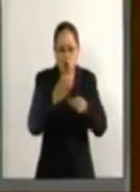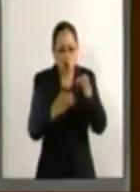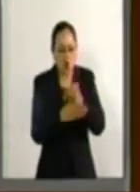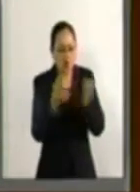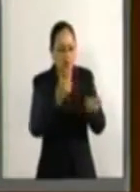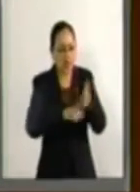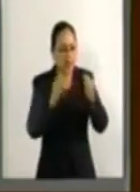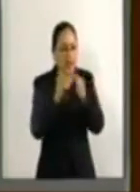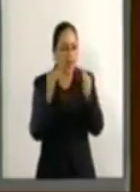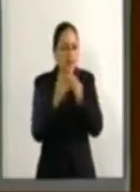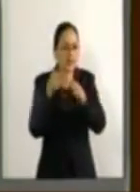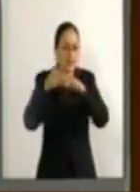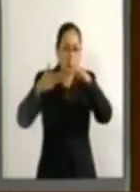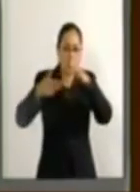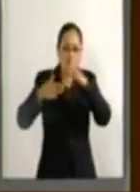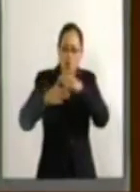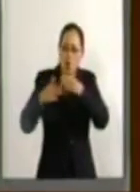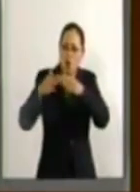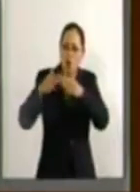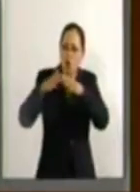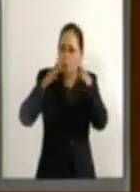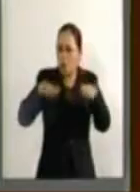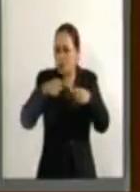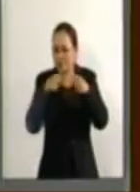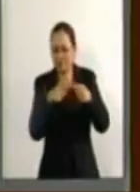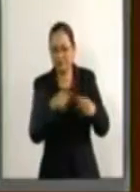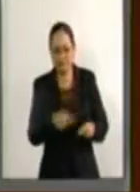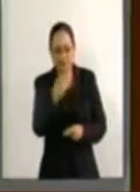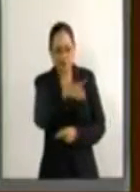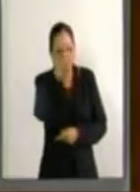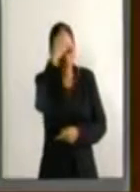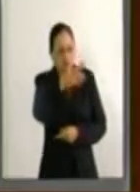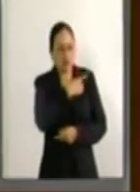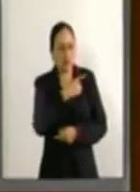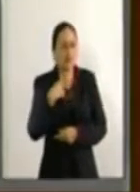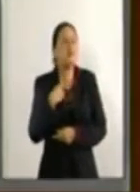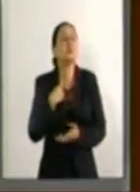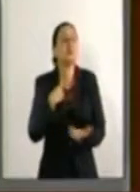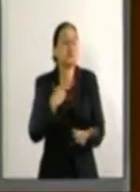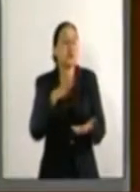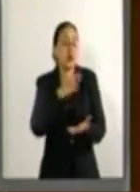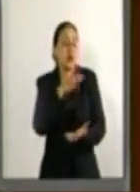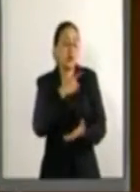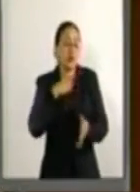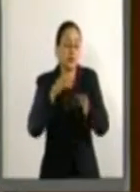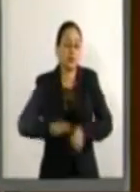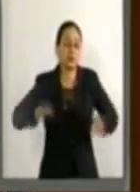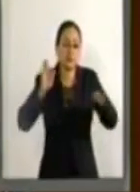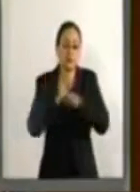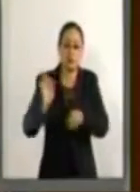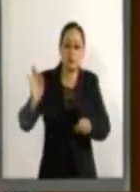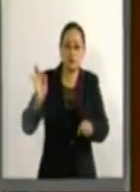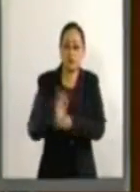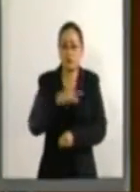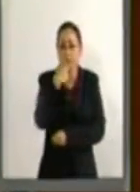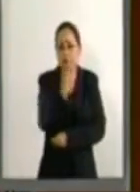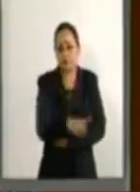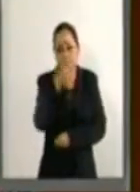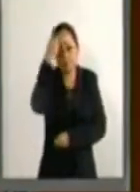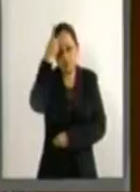domésticos. Entonces es importante que se dé todo un plan para proteger ese patrimonio,